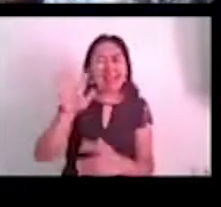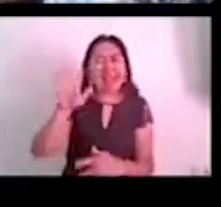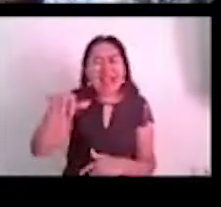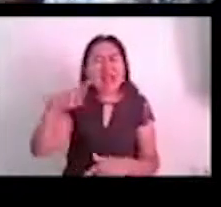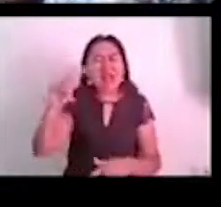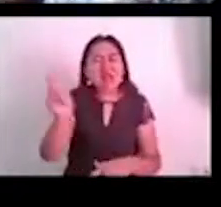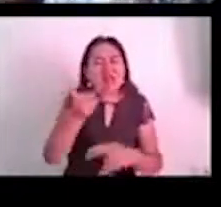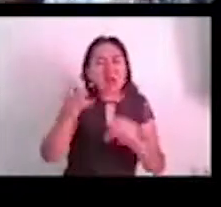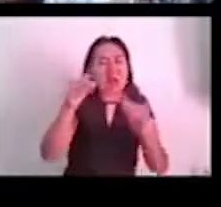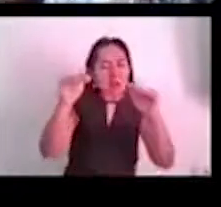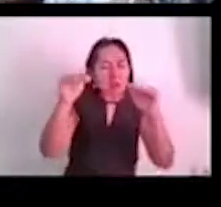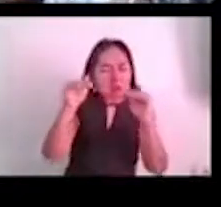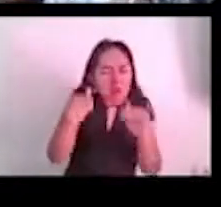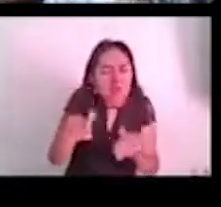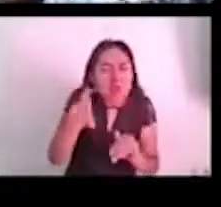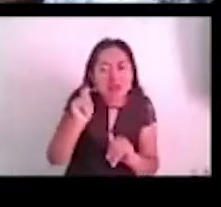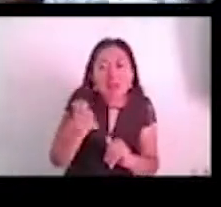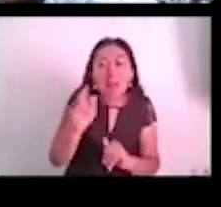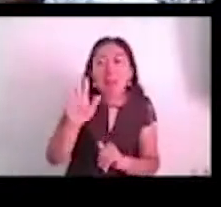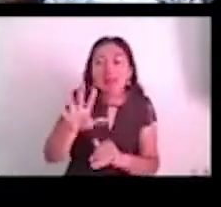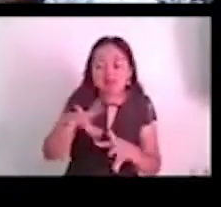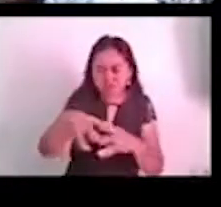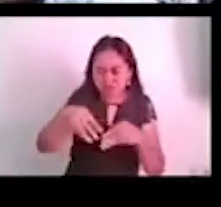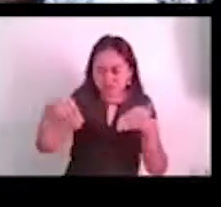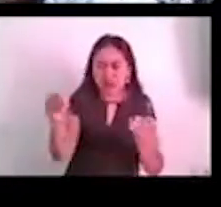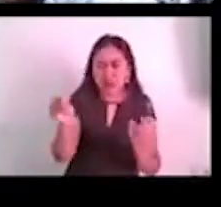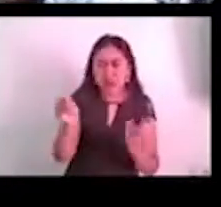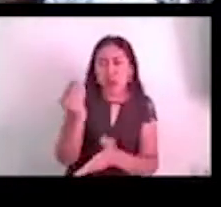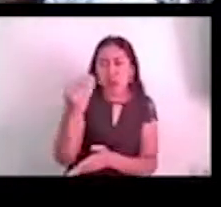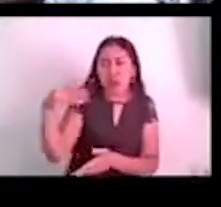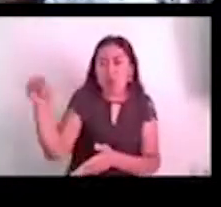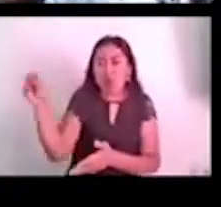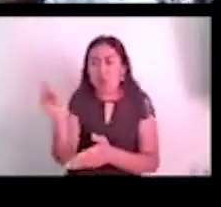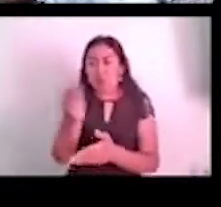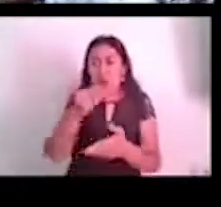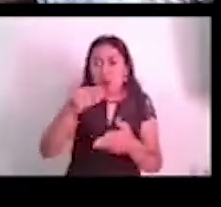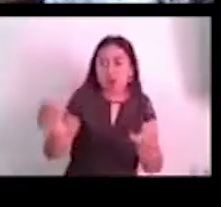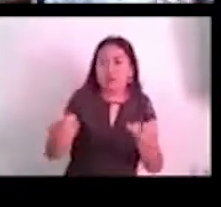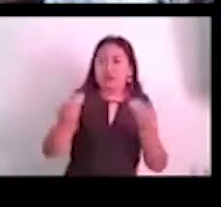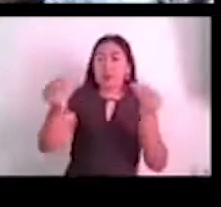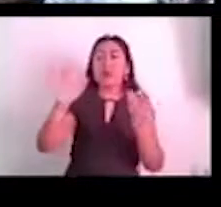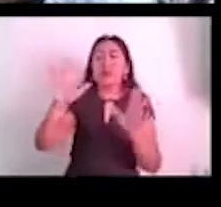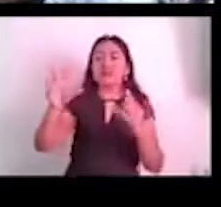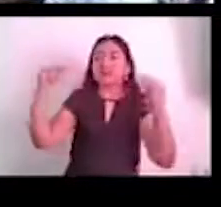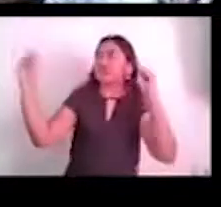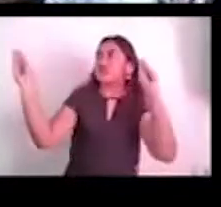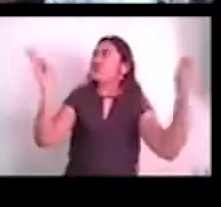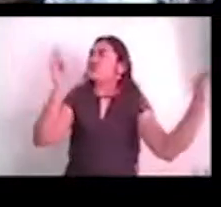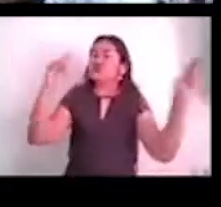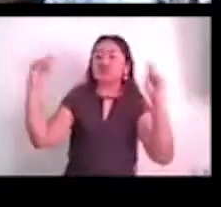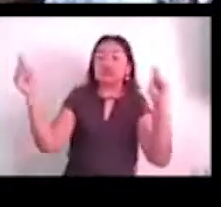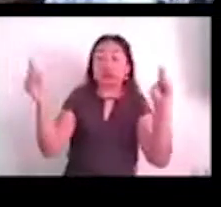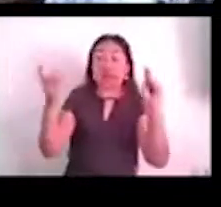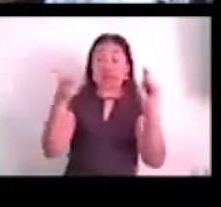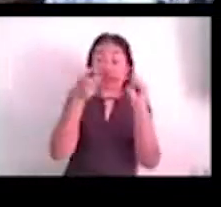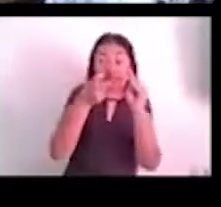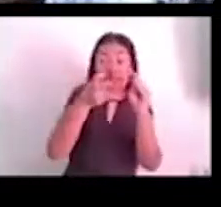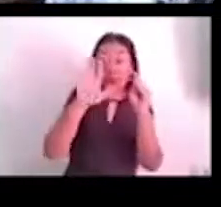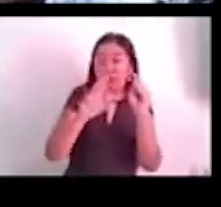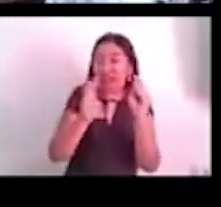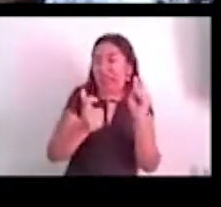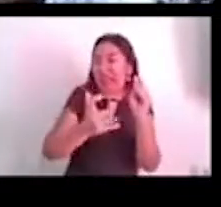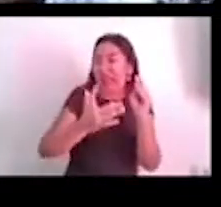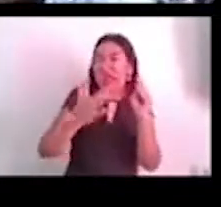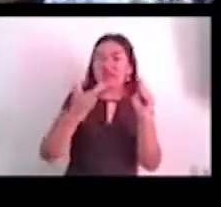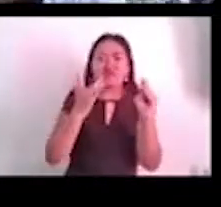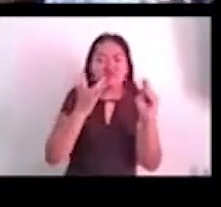plumas, manojos de plumas que se pagan como tributo. Las plumas era lo más rico y lo más caro que se podía dar